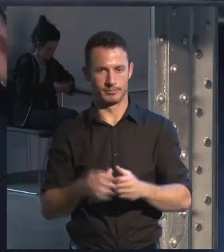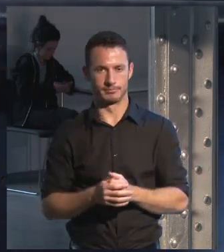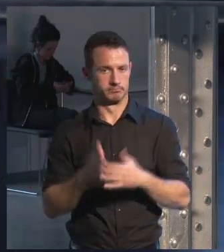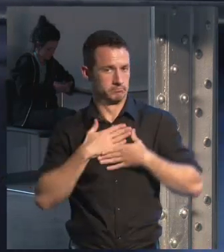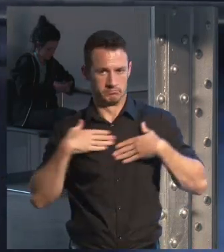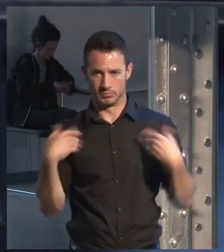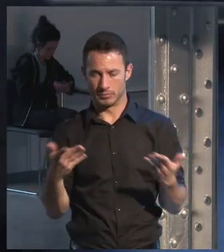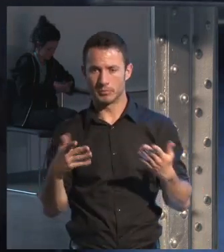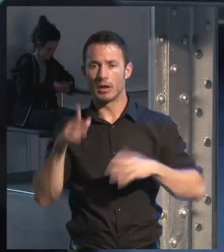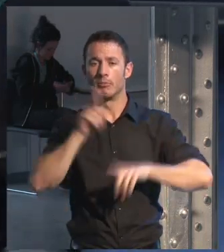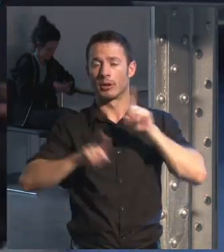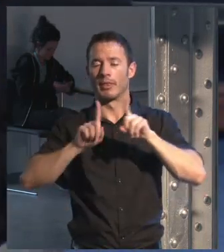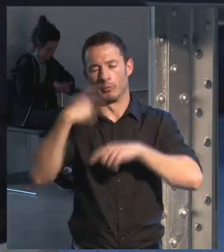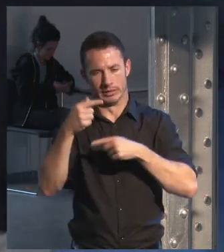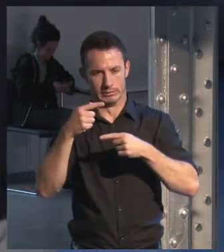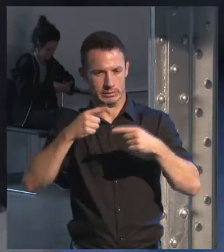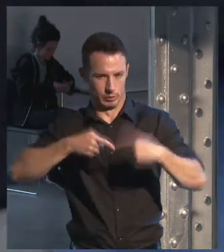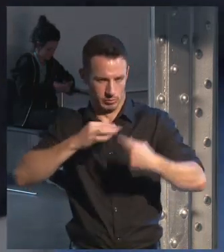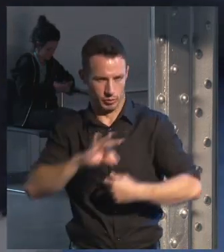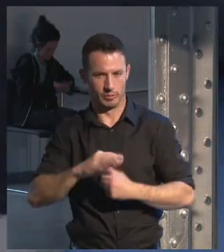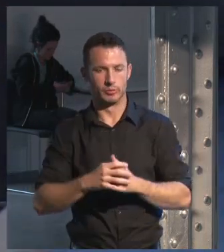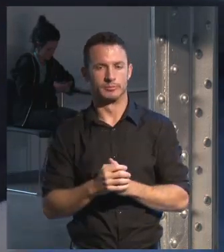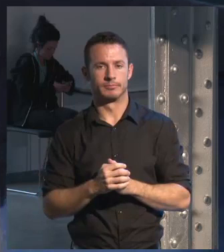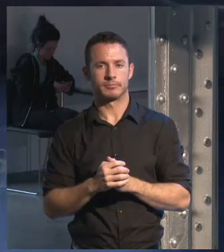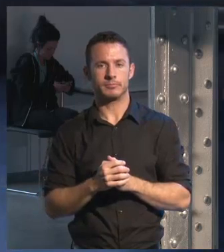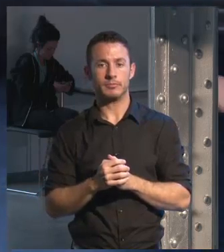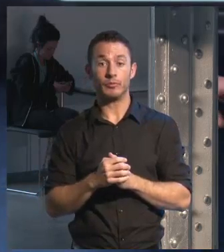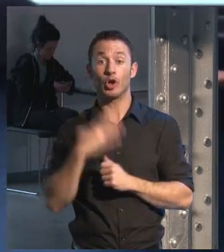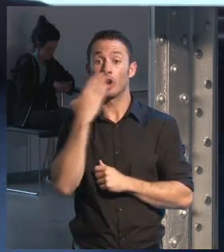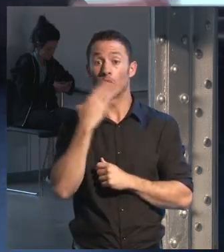Problema, que lo podemos discutir después. ¿Están los colegios